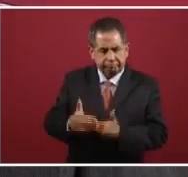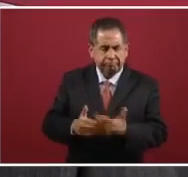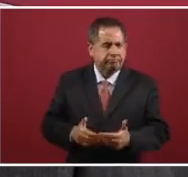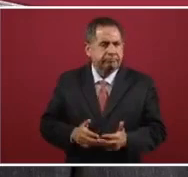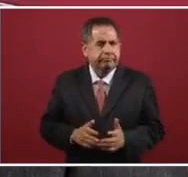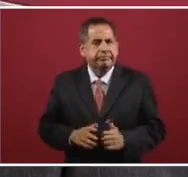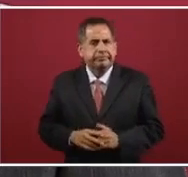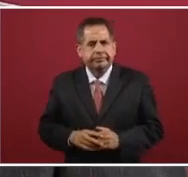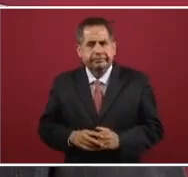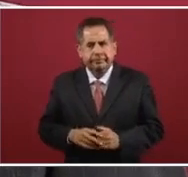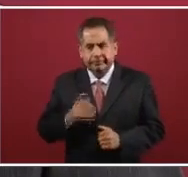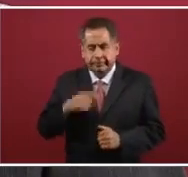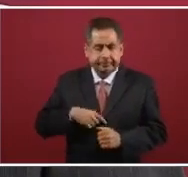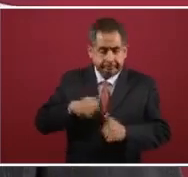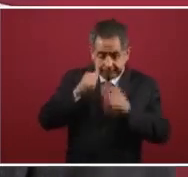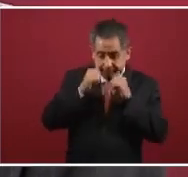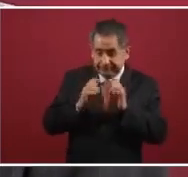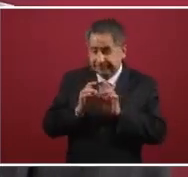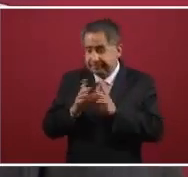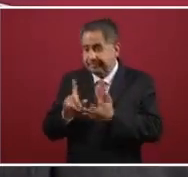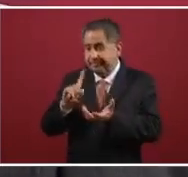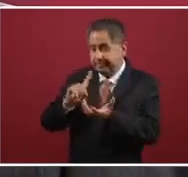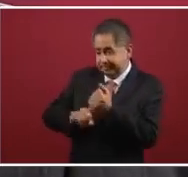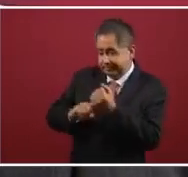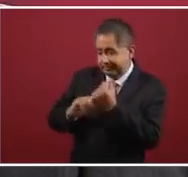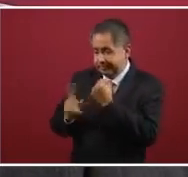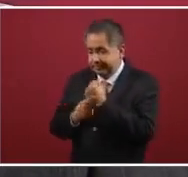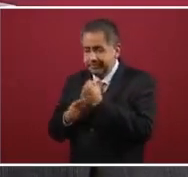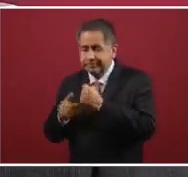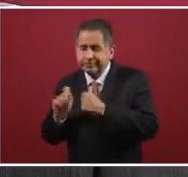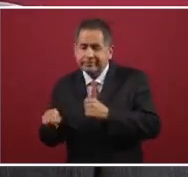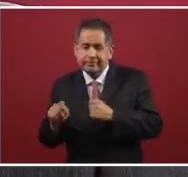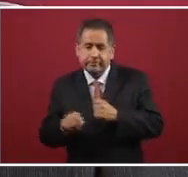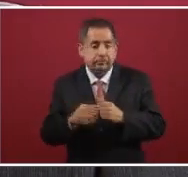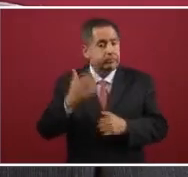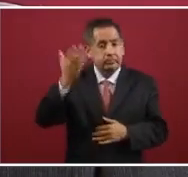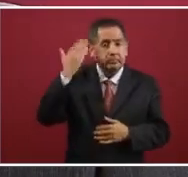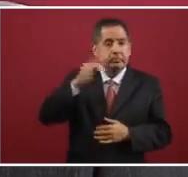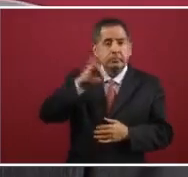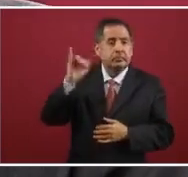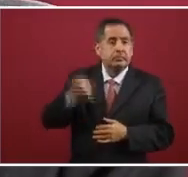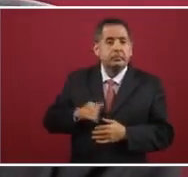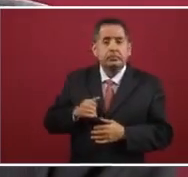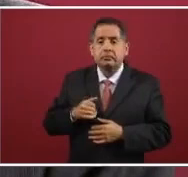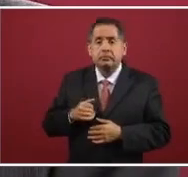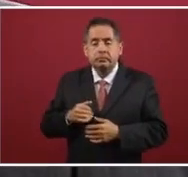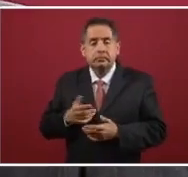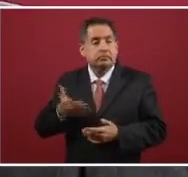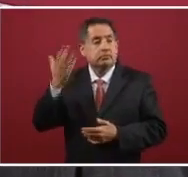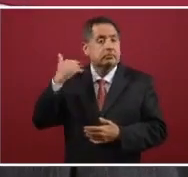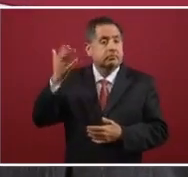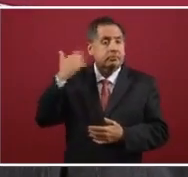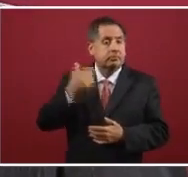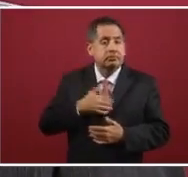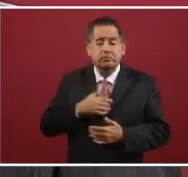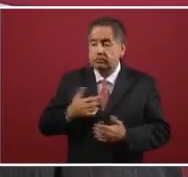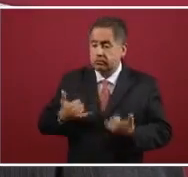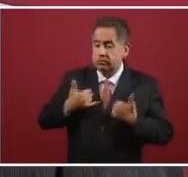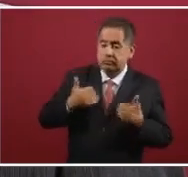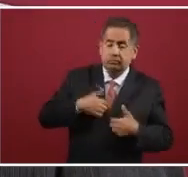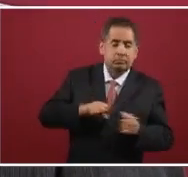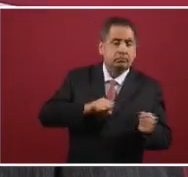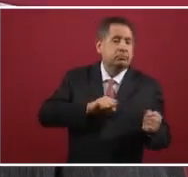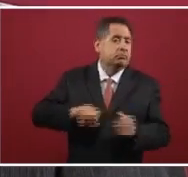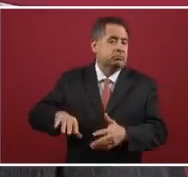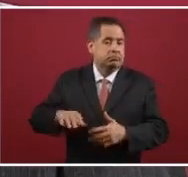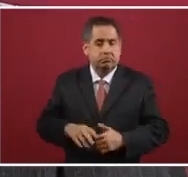estamos atendiendo las causas, lo que nunca se había hecho, se abandonó por completo a los jóvenes,